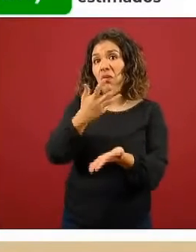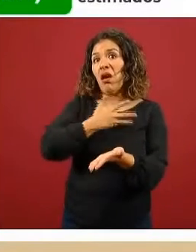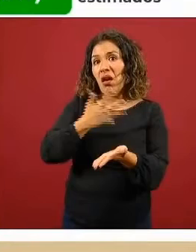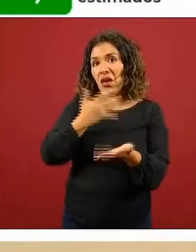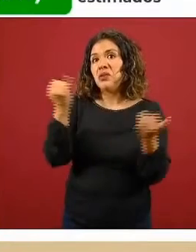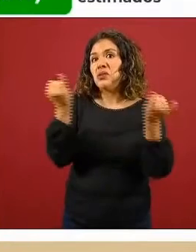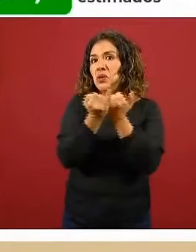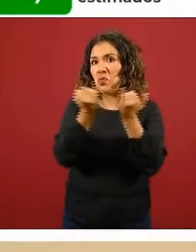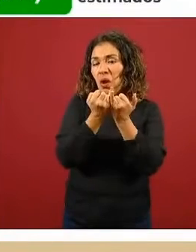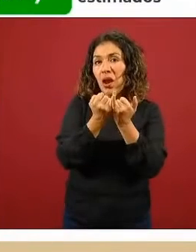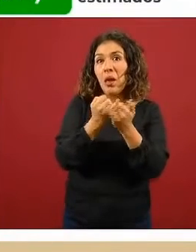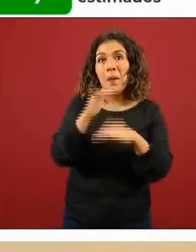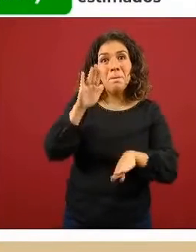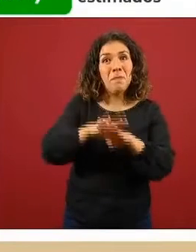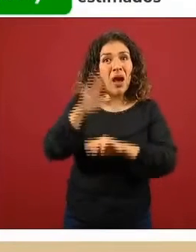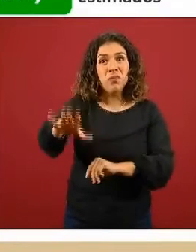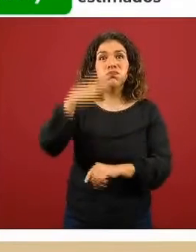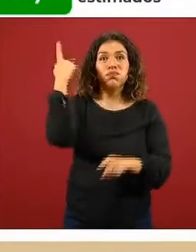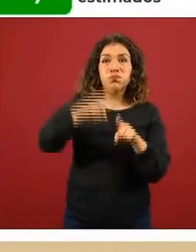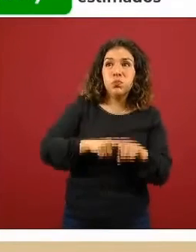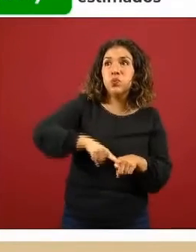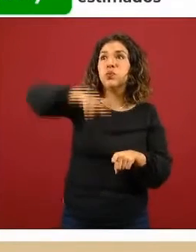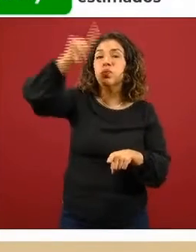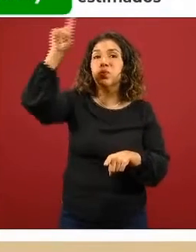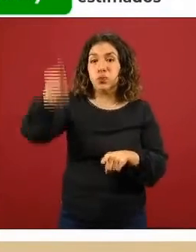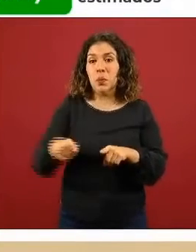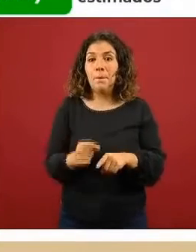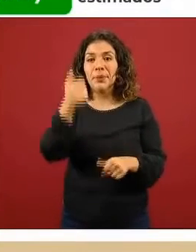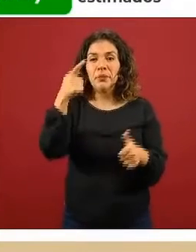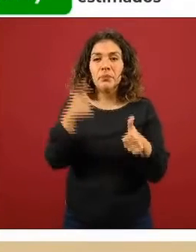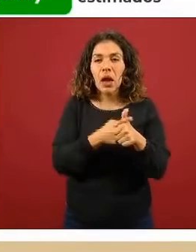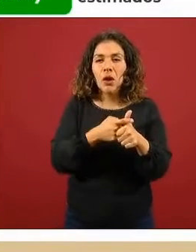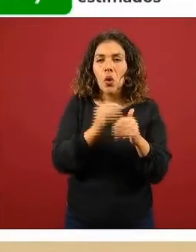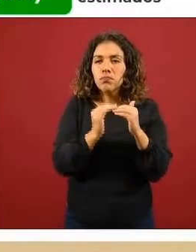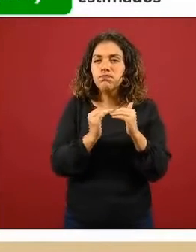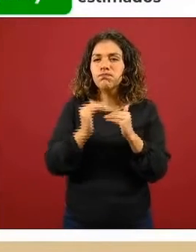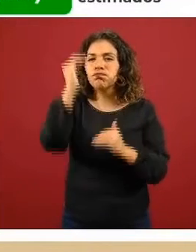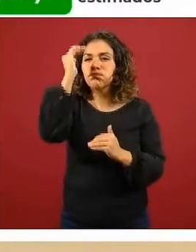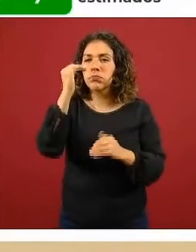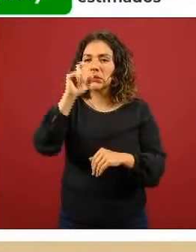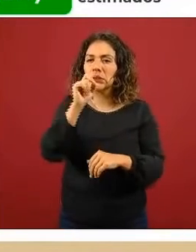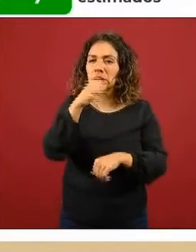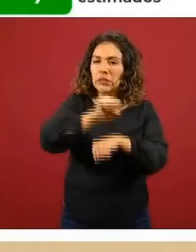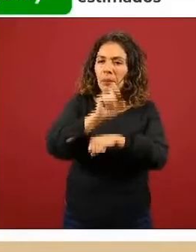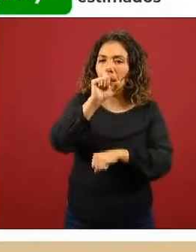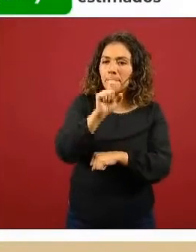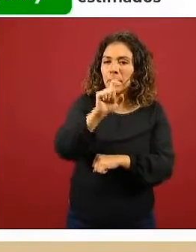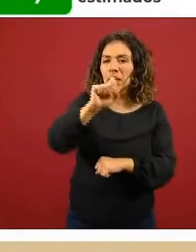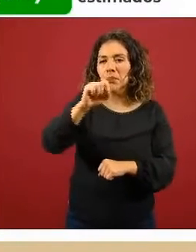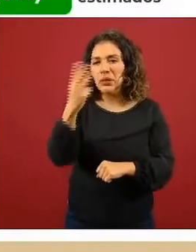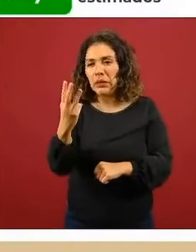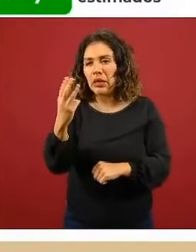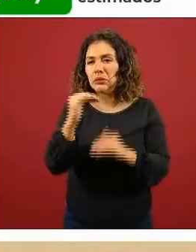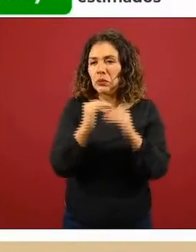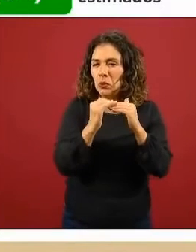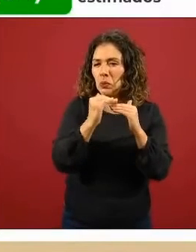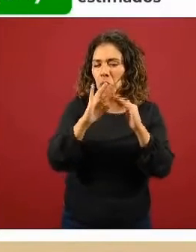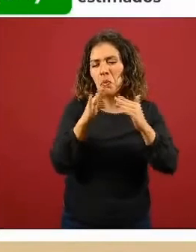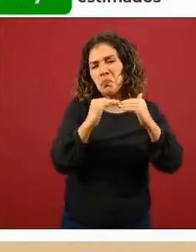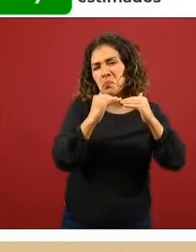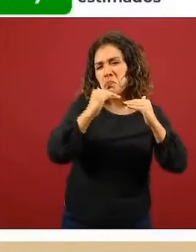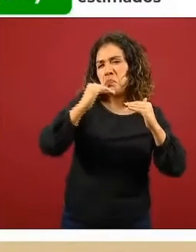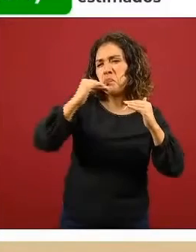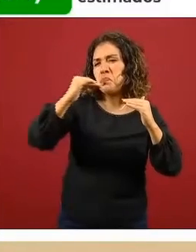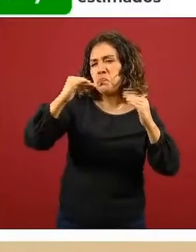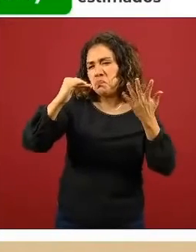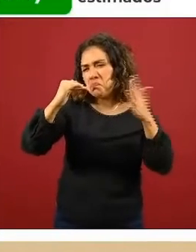proceso de aceleración importante. Primero tenía un incremento entre la 20 y la 23, que era más diagonal, o sea,